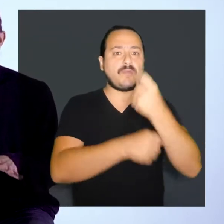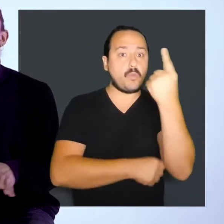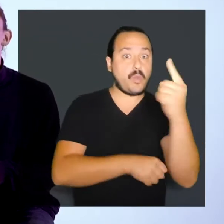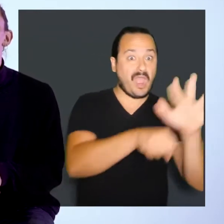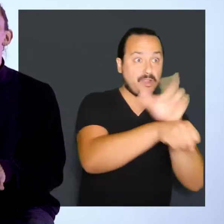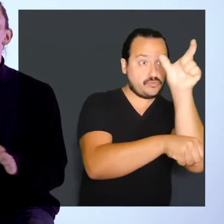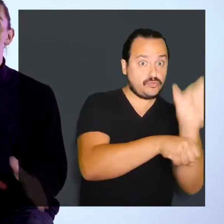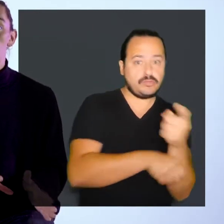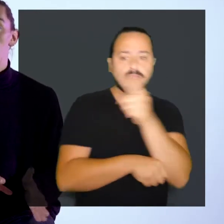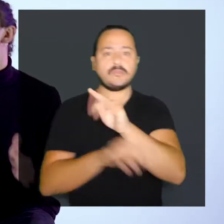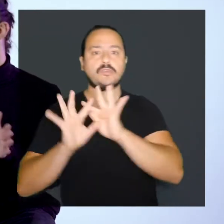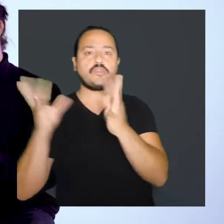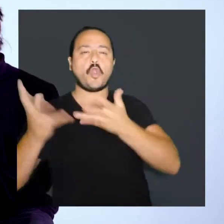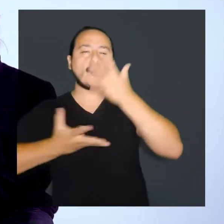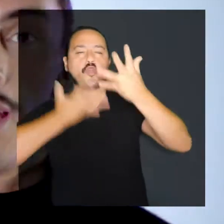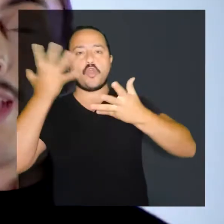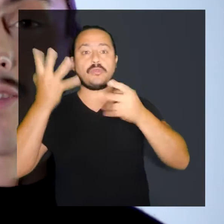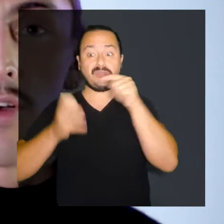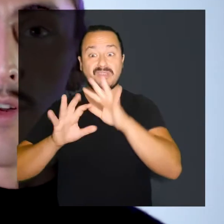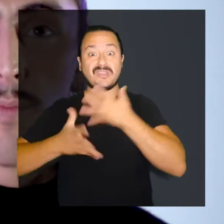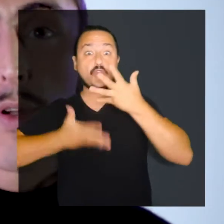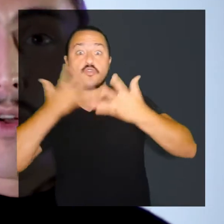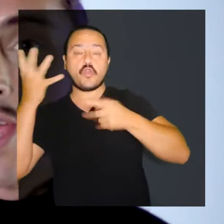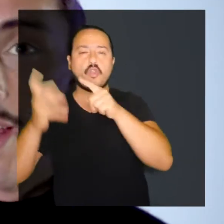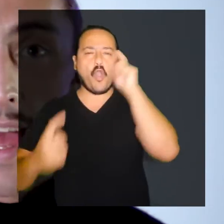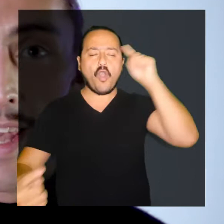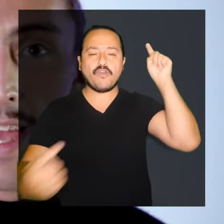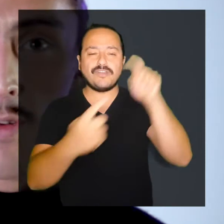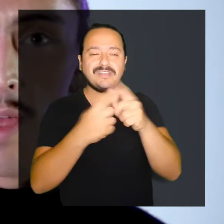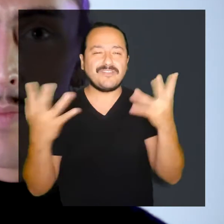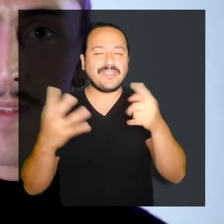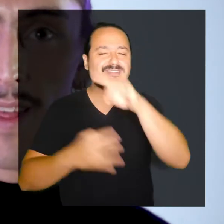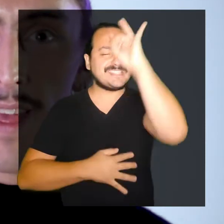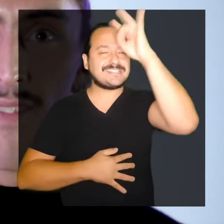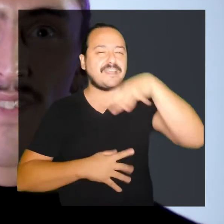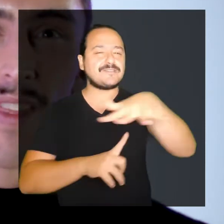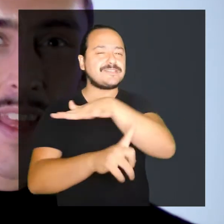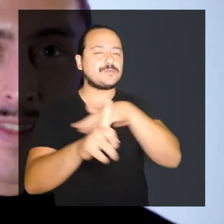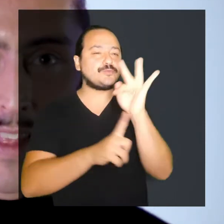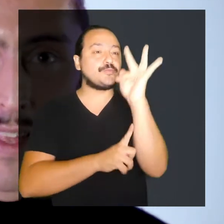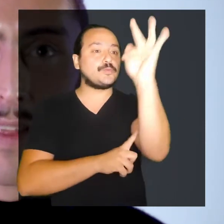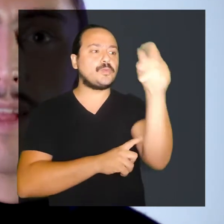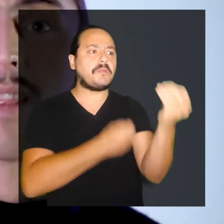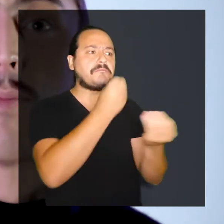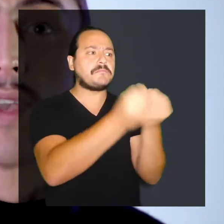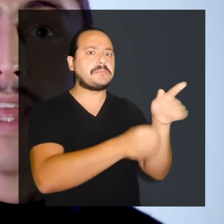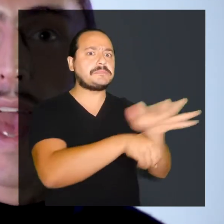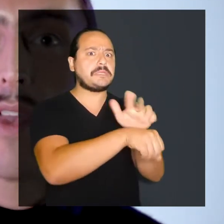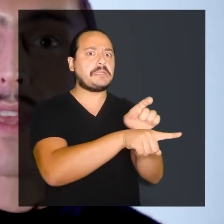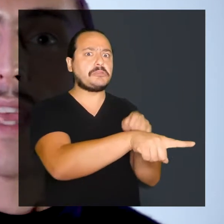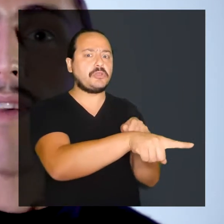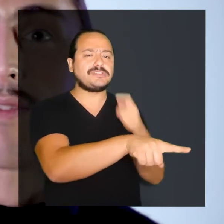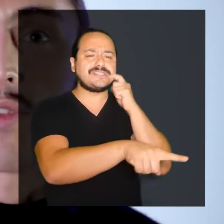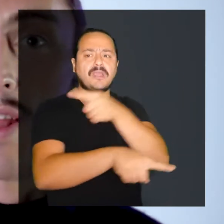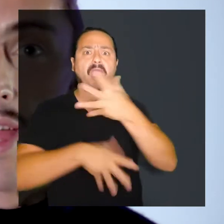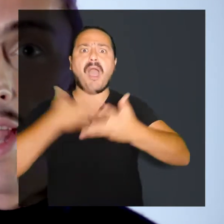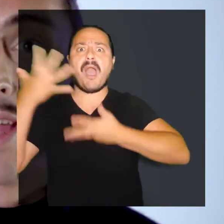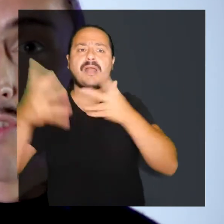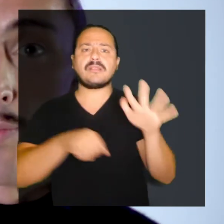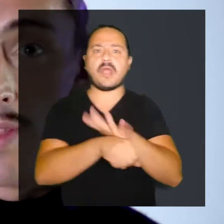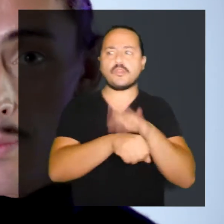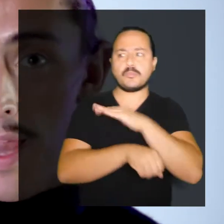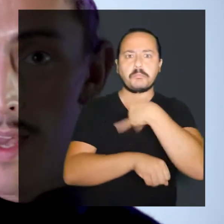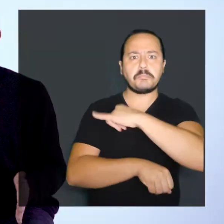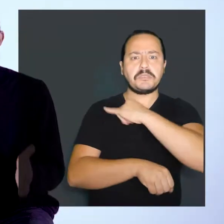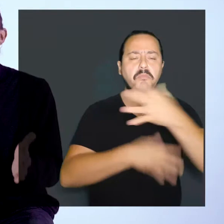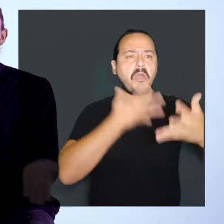estaban compuestas por un coro y un actor. El coro, por lo general, era una especie de vidente que se anteponía a lo que iba a suceder al